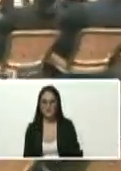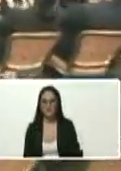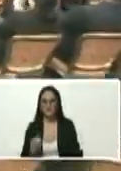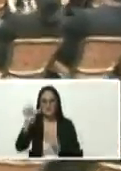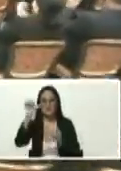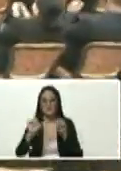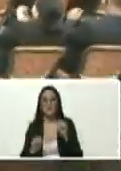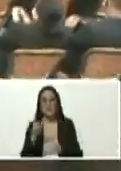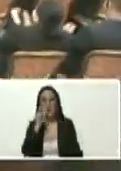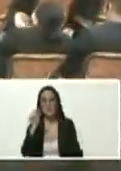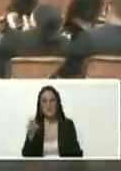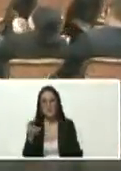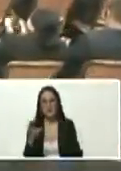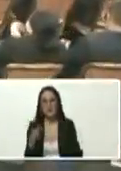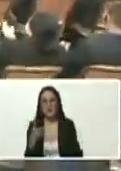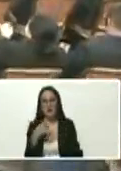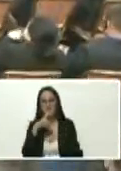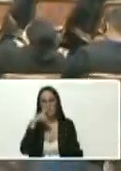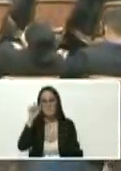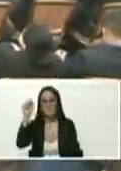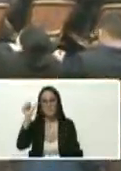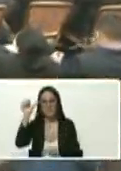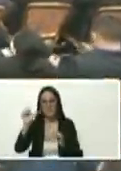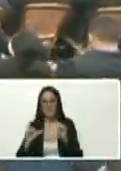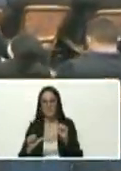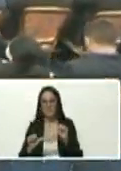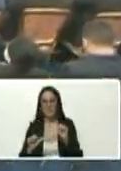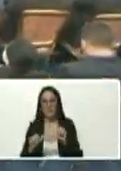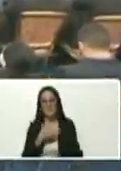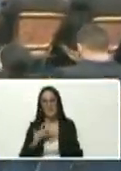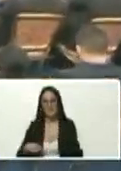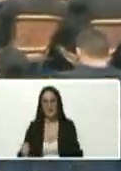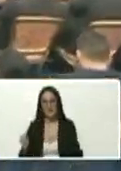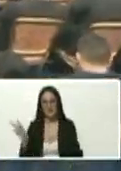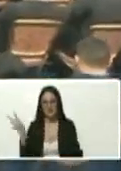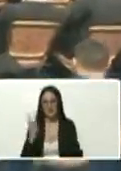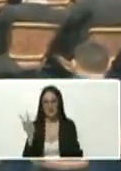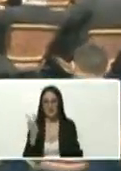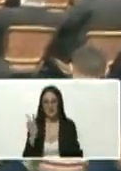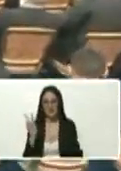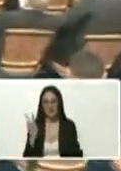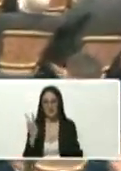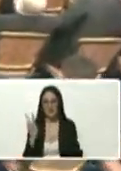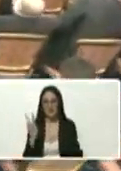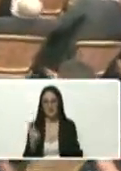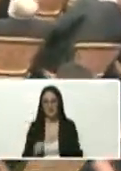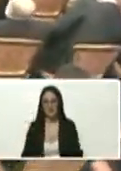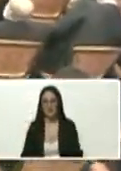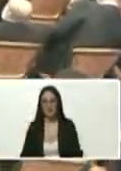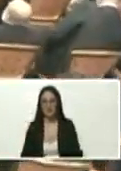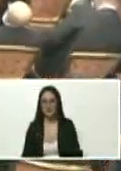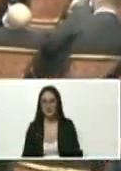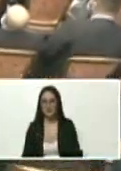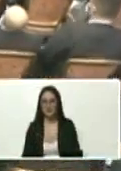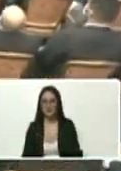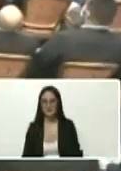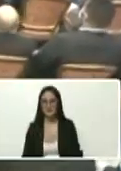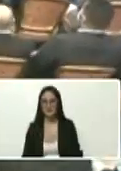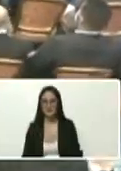Palabras del ciudadano Nicolás Maduro Moros, presidente constitucional de la República Bolivariana de